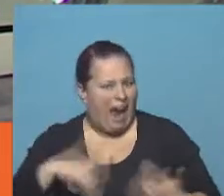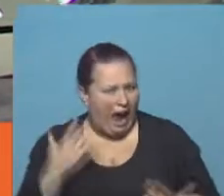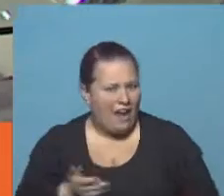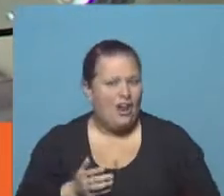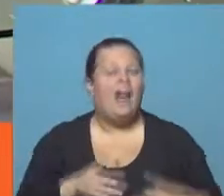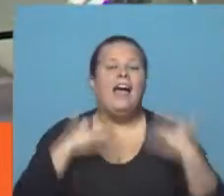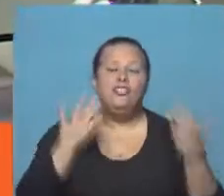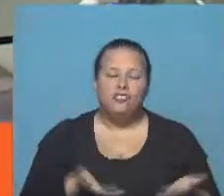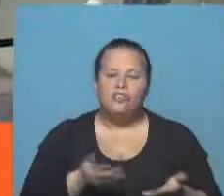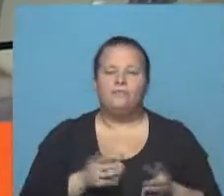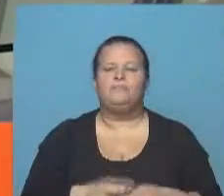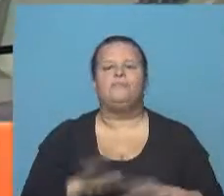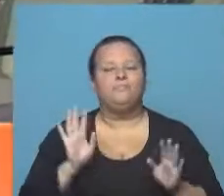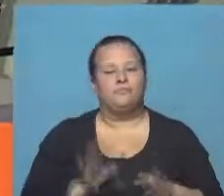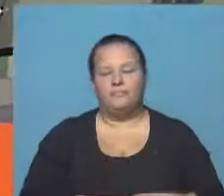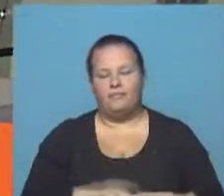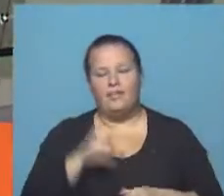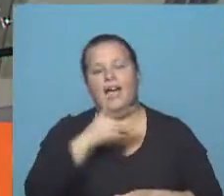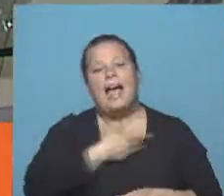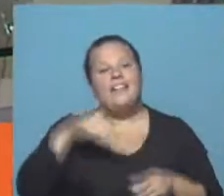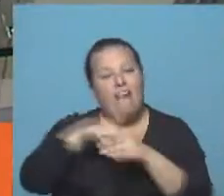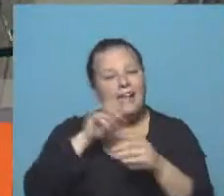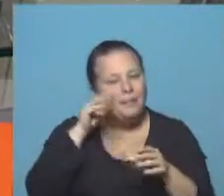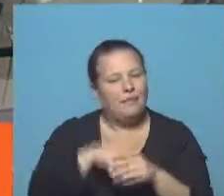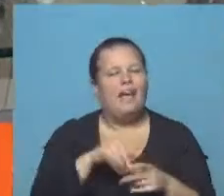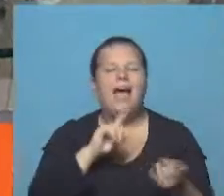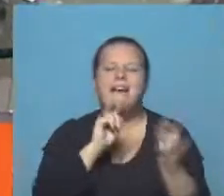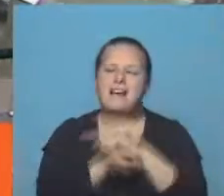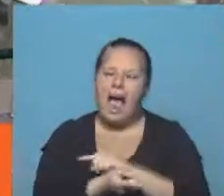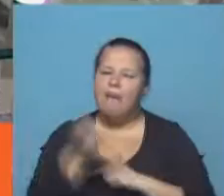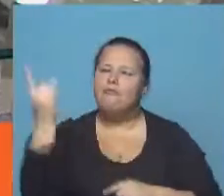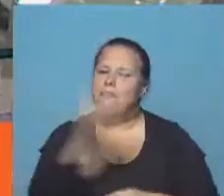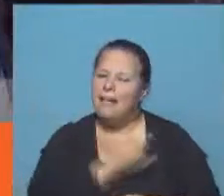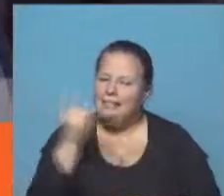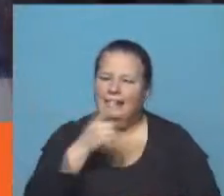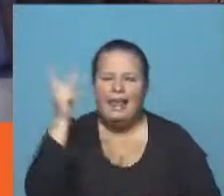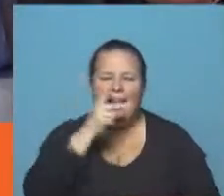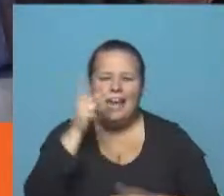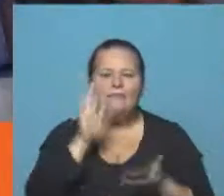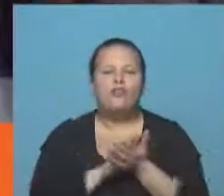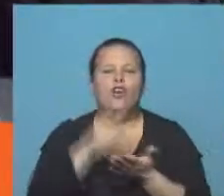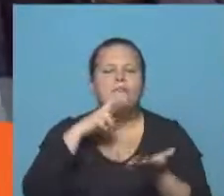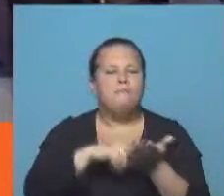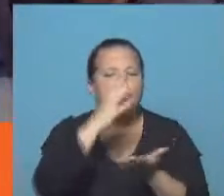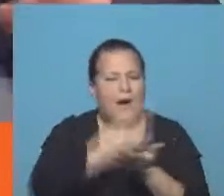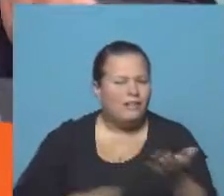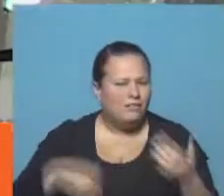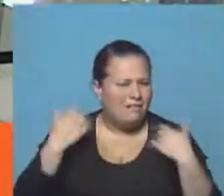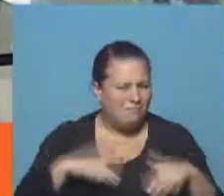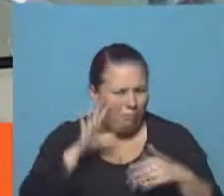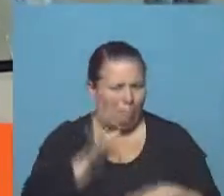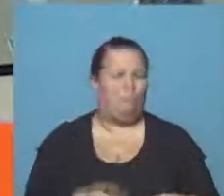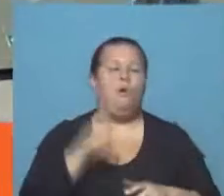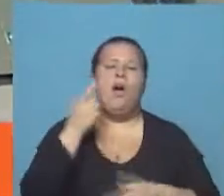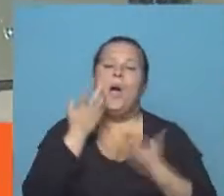Está bien, pero si el Estado no se mete en la cadena de valor, hay un travestismo, el hay que una explota mentira del eso kirchnerismo es en el torno a las multinacional. retenciones, que es notable, porque